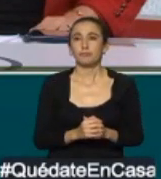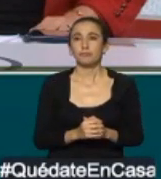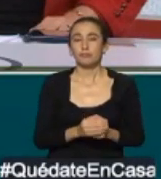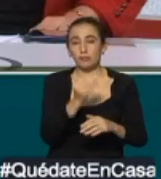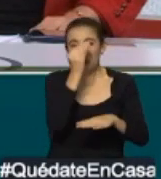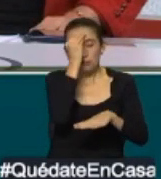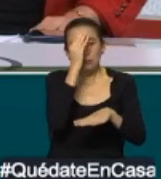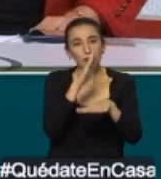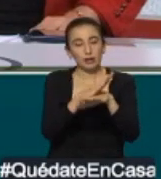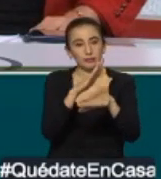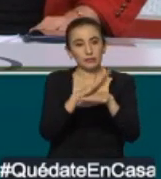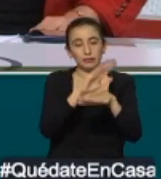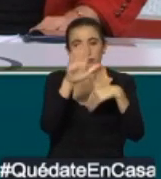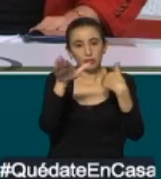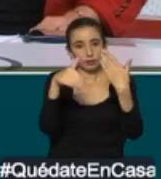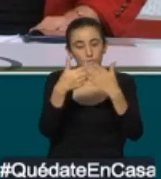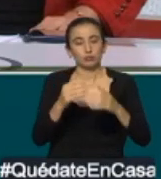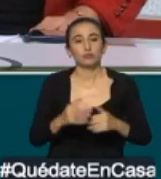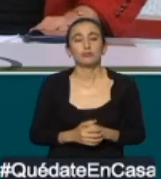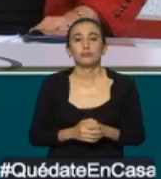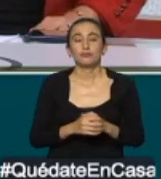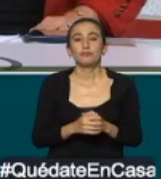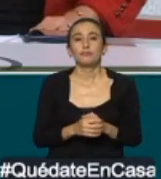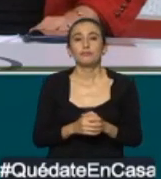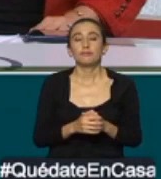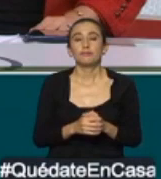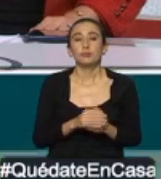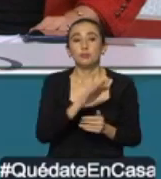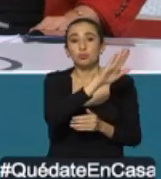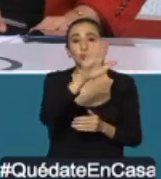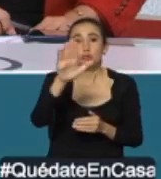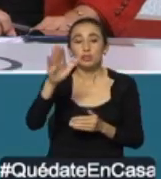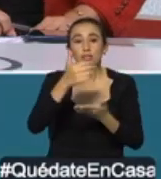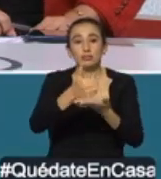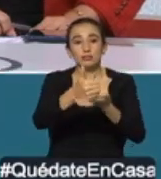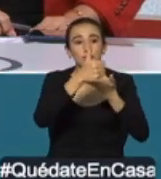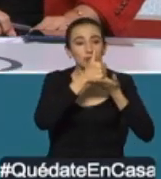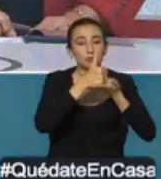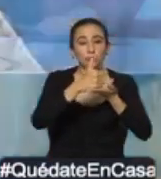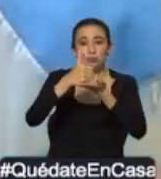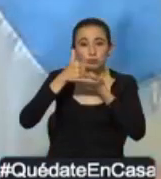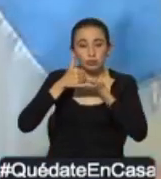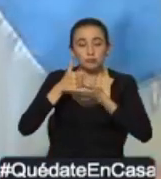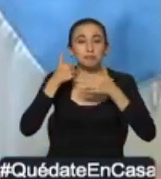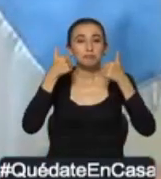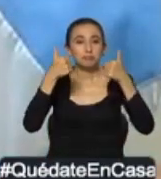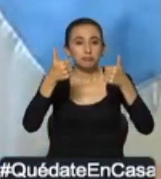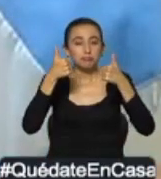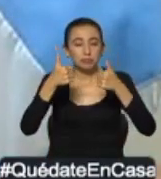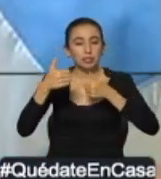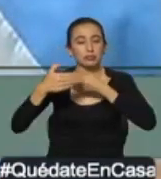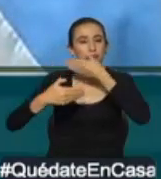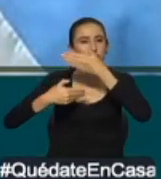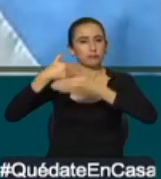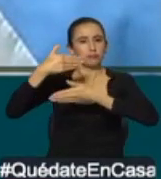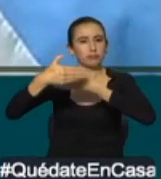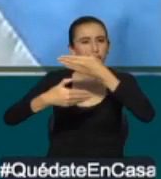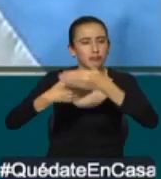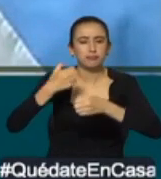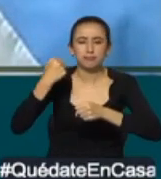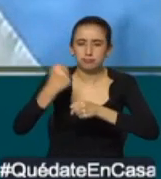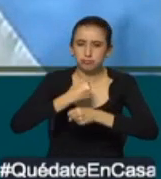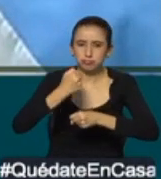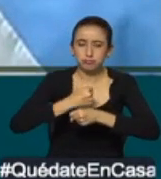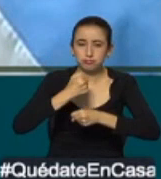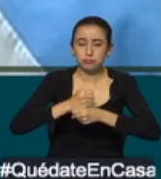muy buenas tardes con la ayuda de todos ustedes queridos ecuatorianos estamos trabajando intensamente para